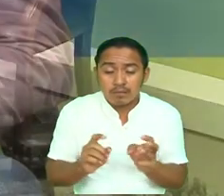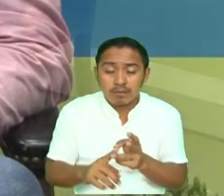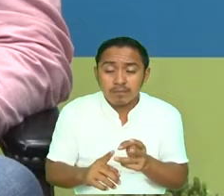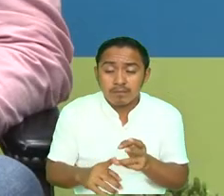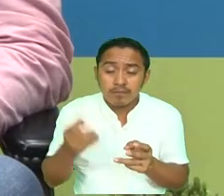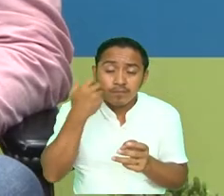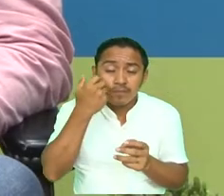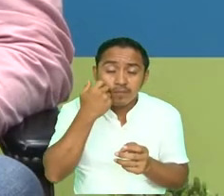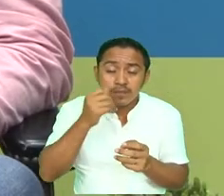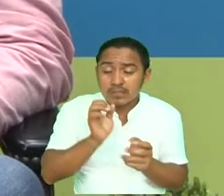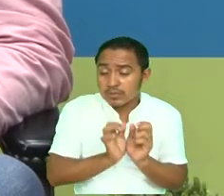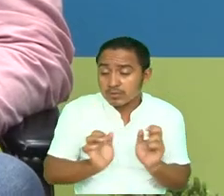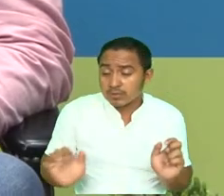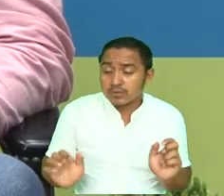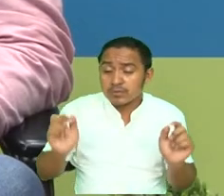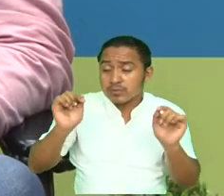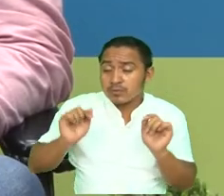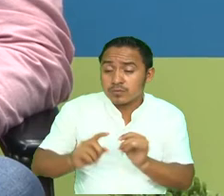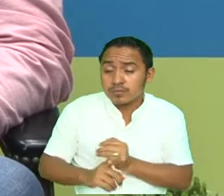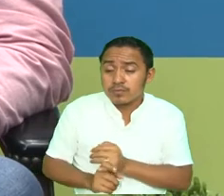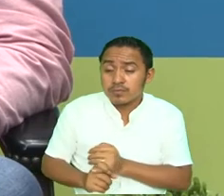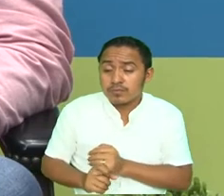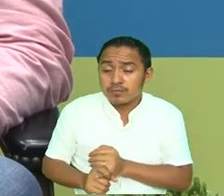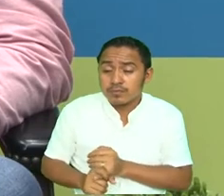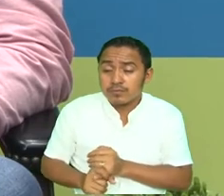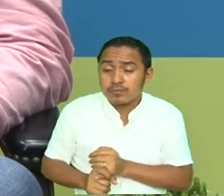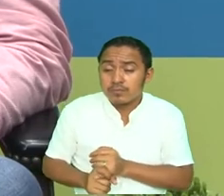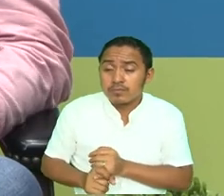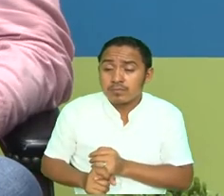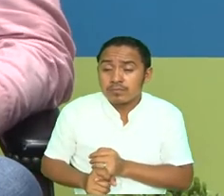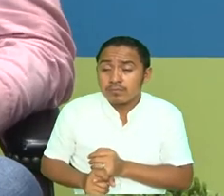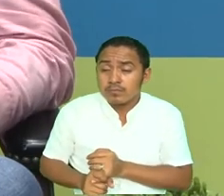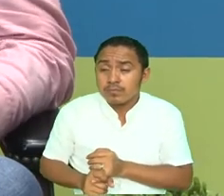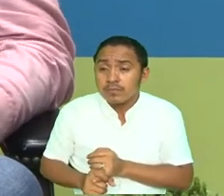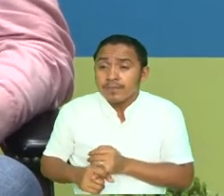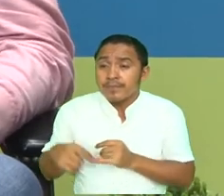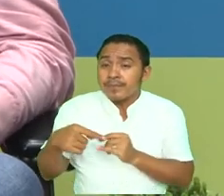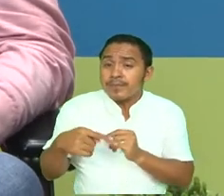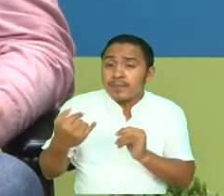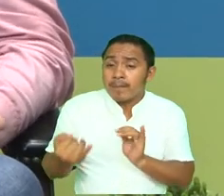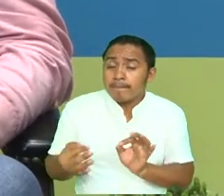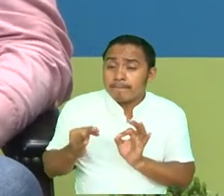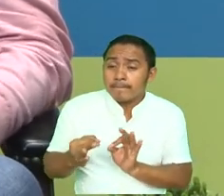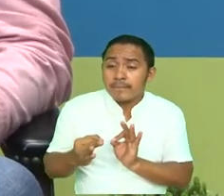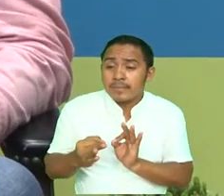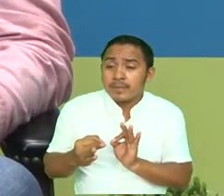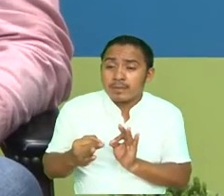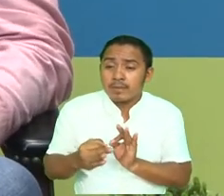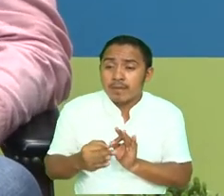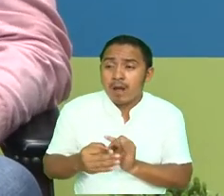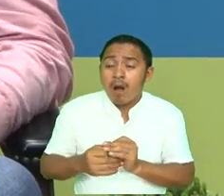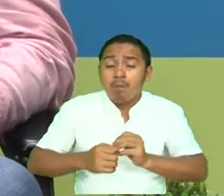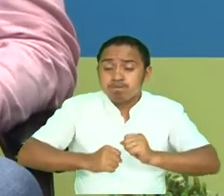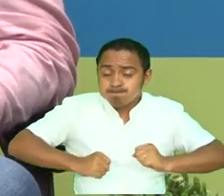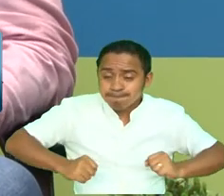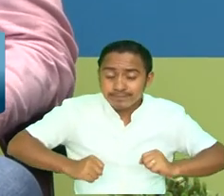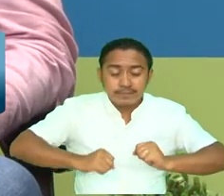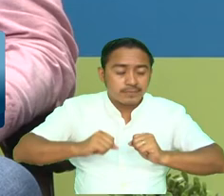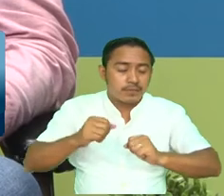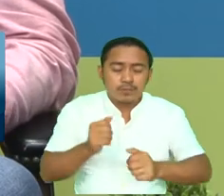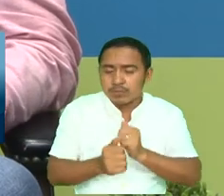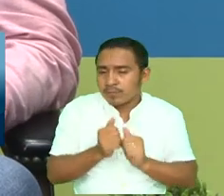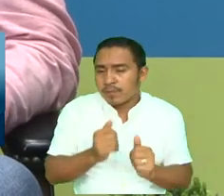se va a realizar lo que es el procedimiento, que no tenga pacientes que tengan comorbilidades, obesidades,